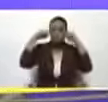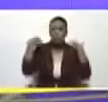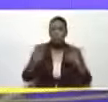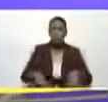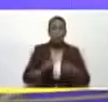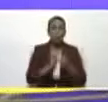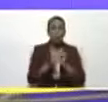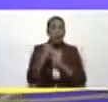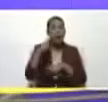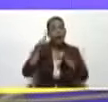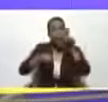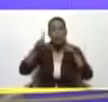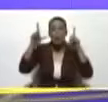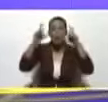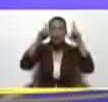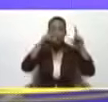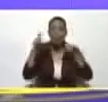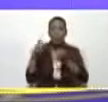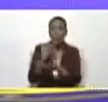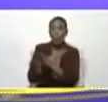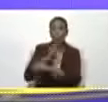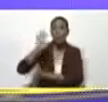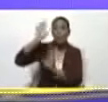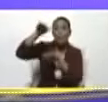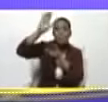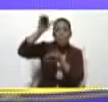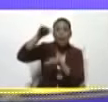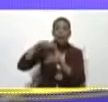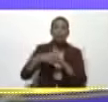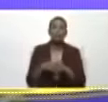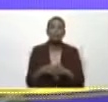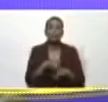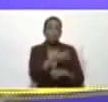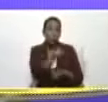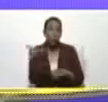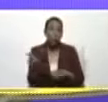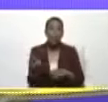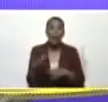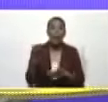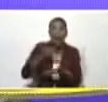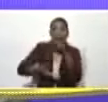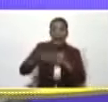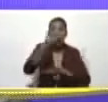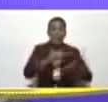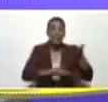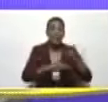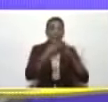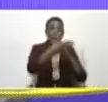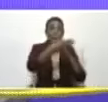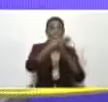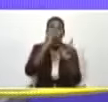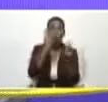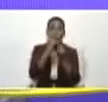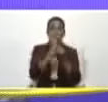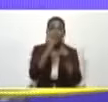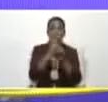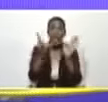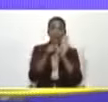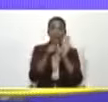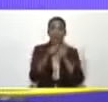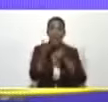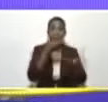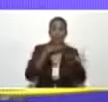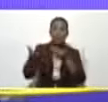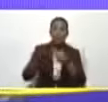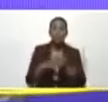muestro una foto jugando basquet en los Inter liceístas de la zona Sur